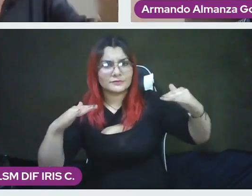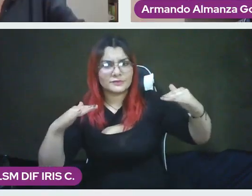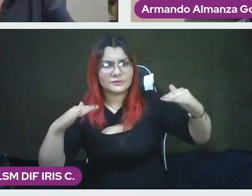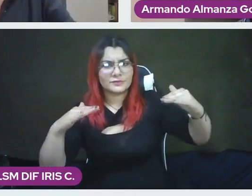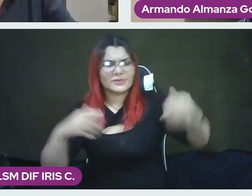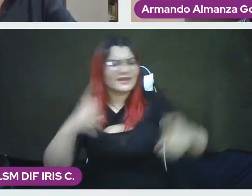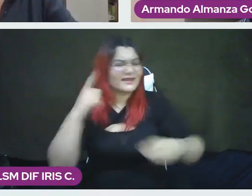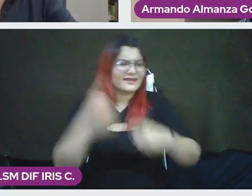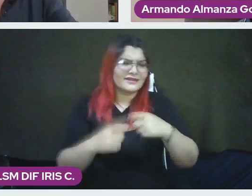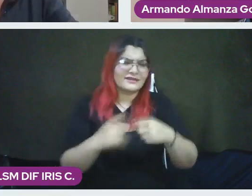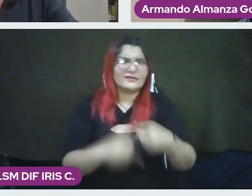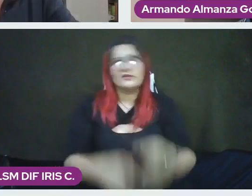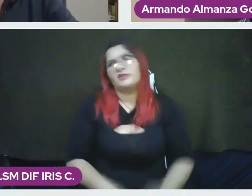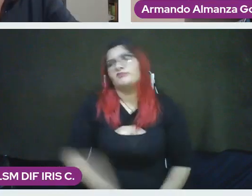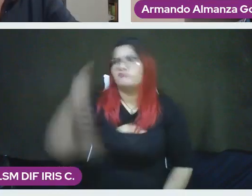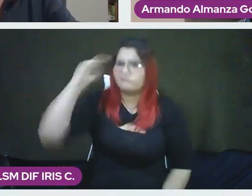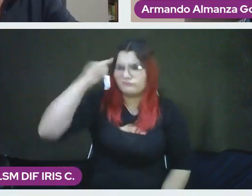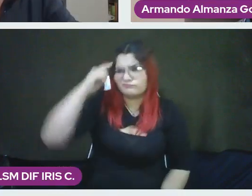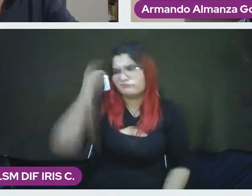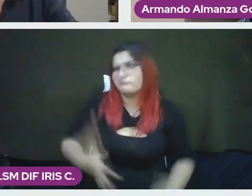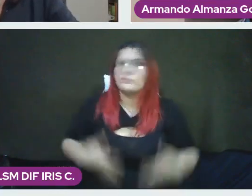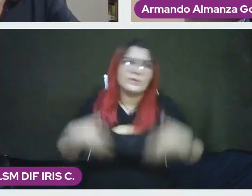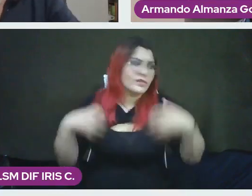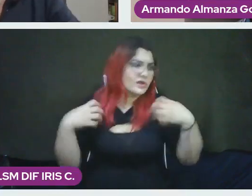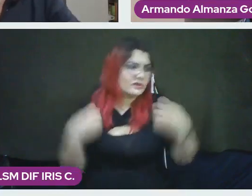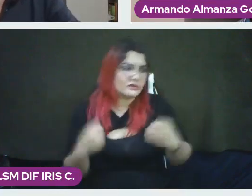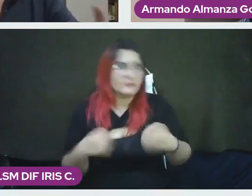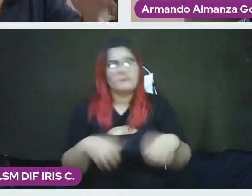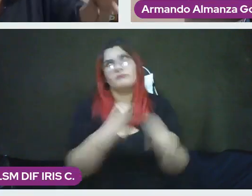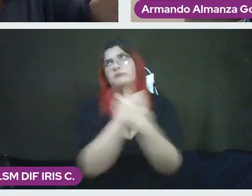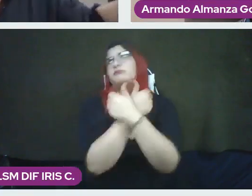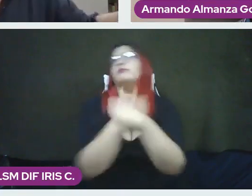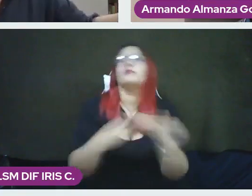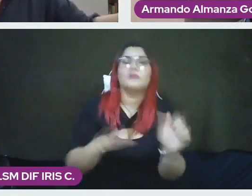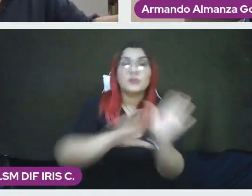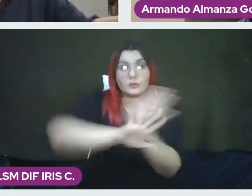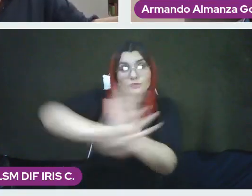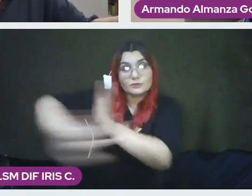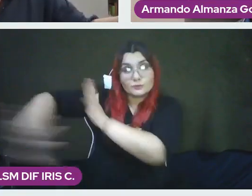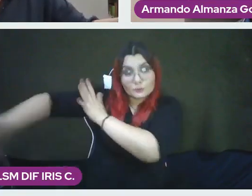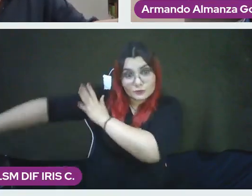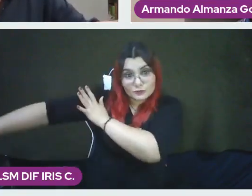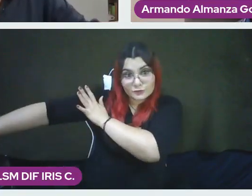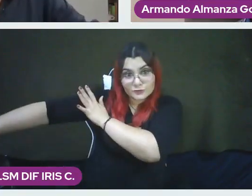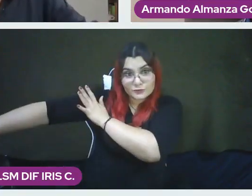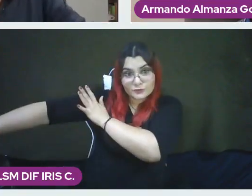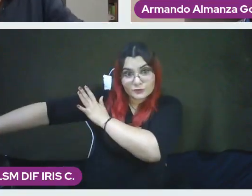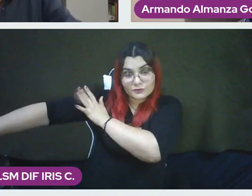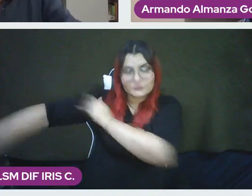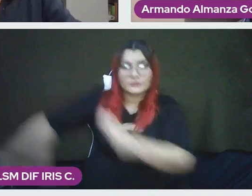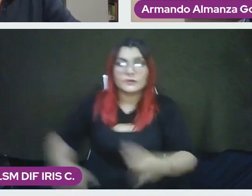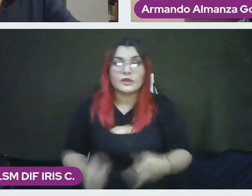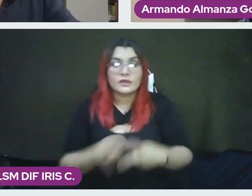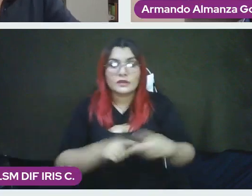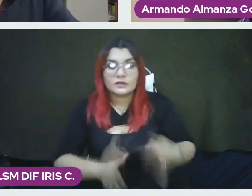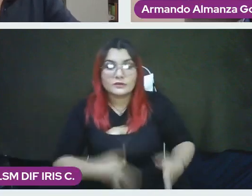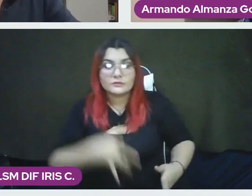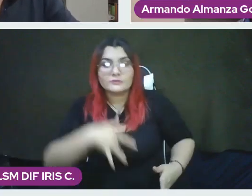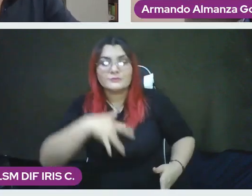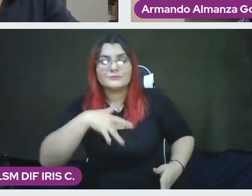más bien volver al positivo, que creo que eso mentalmente puede ayudar a no estar estresado todo el tiempo.